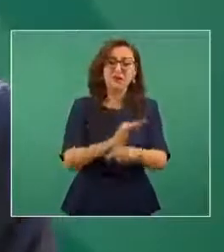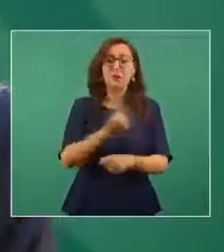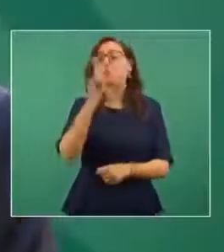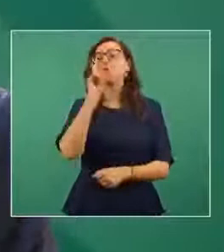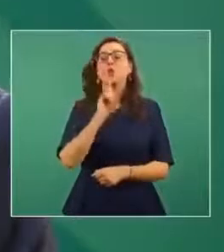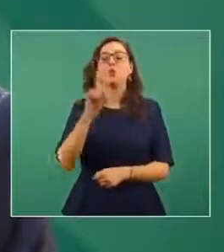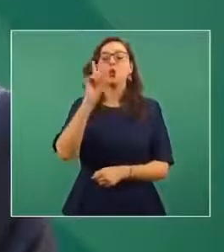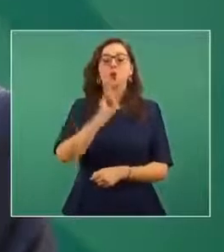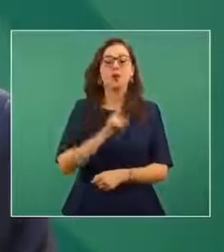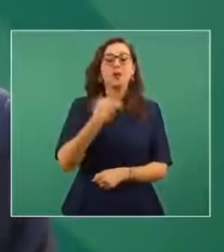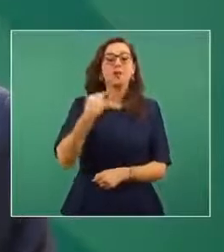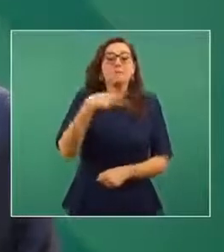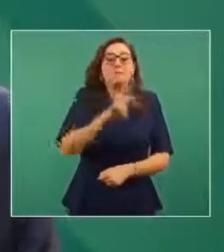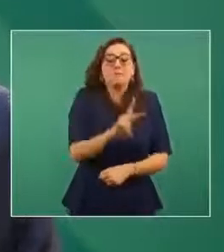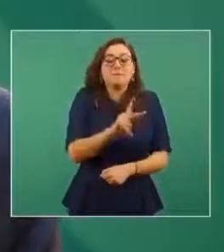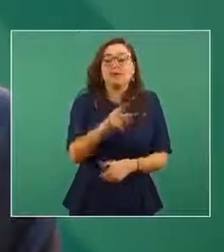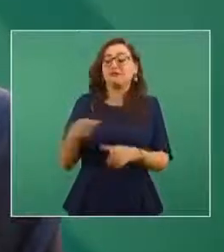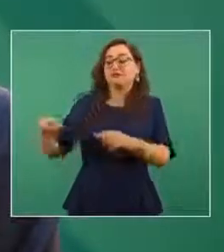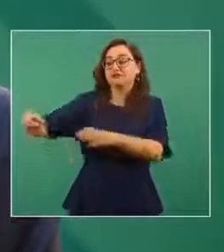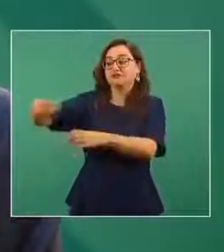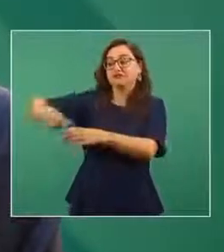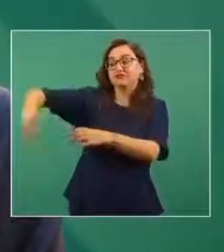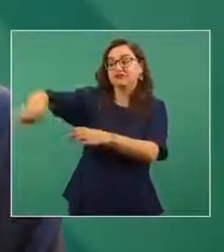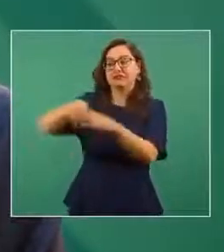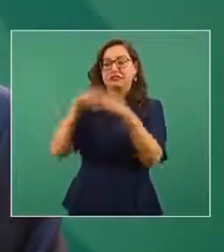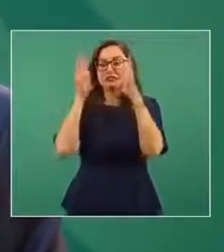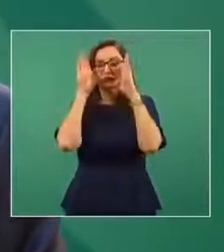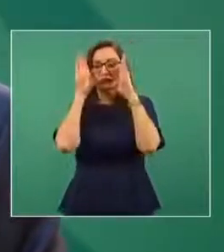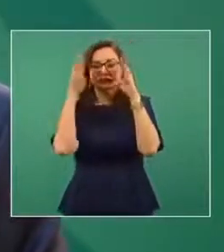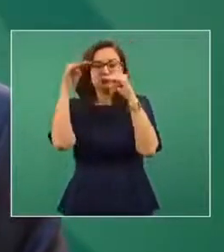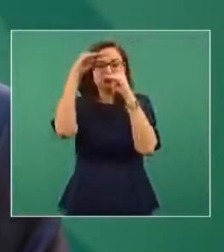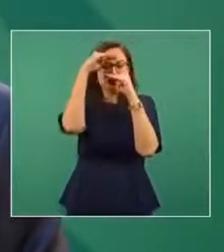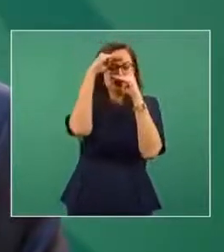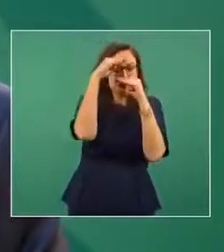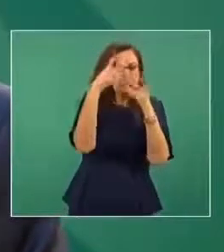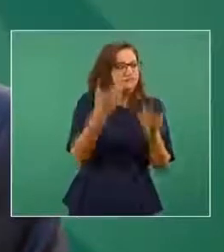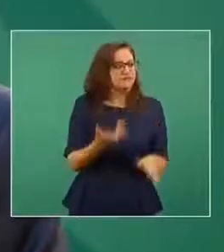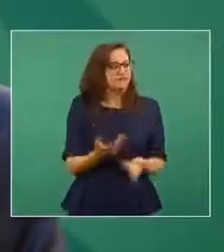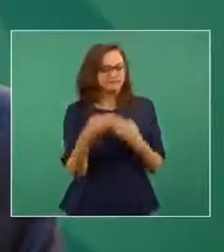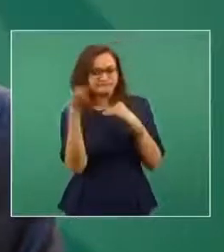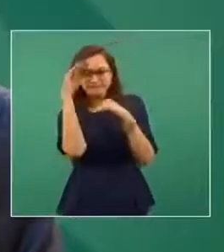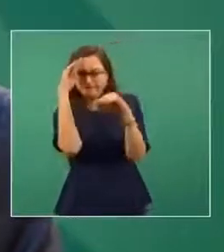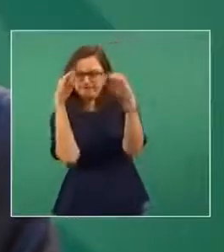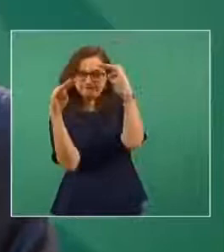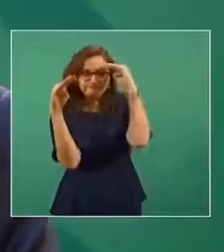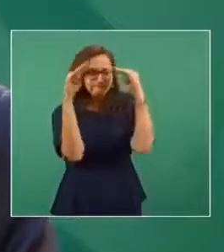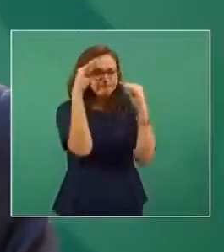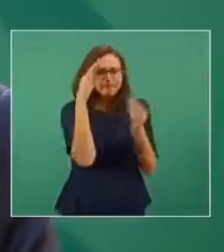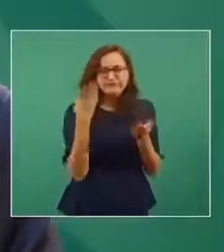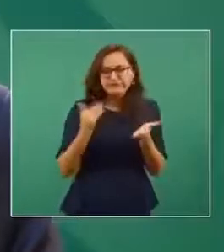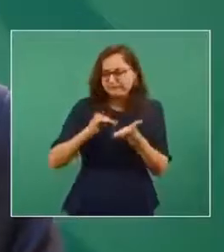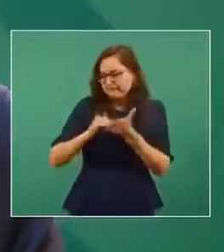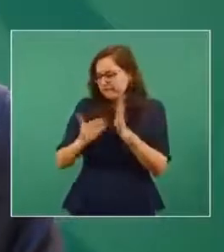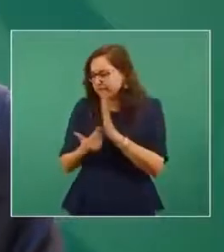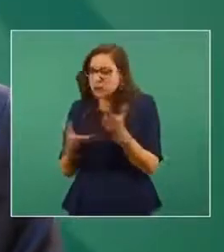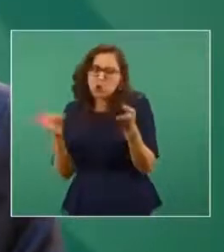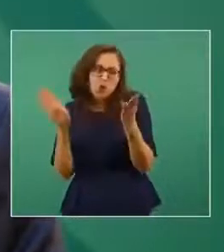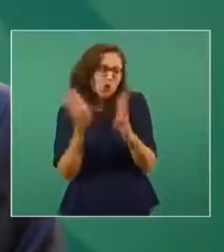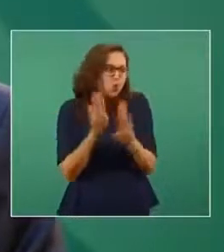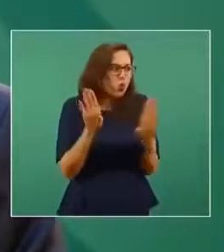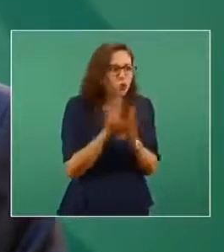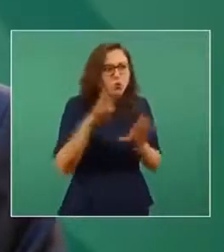conservadurismo que anda buscando como nos este etiqueta